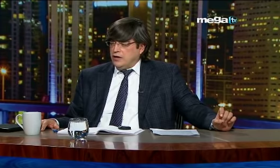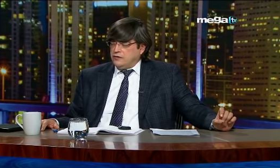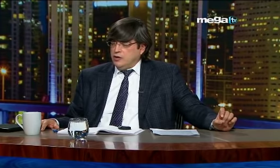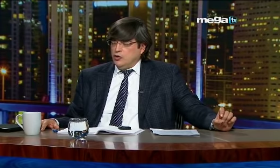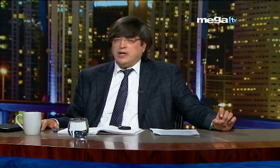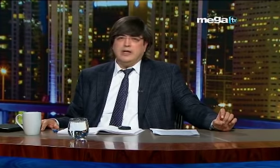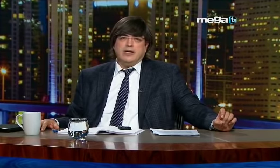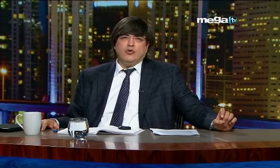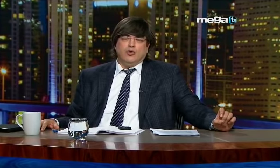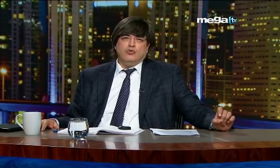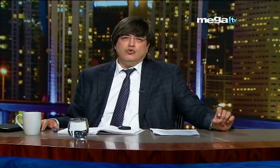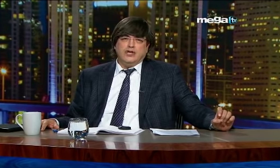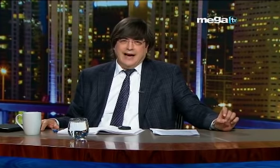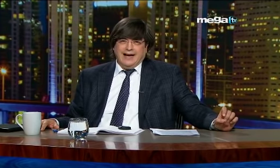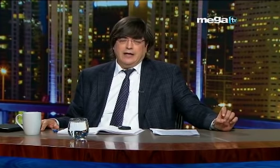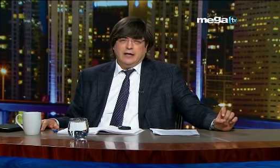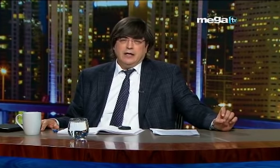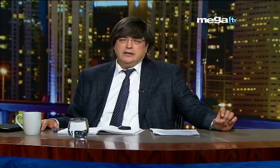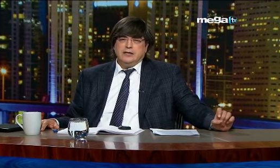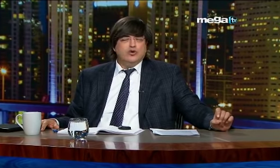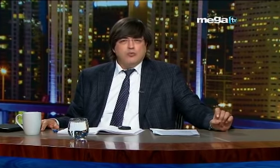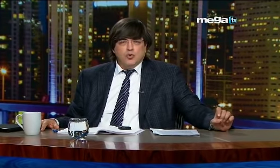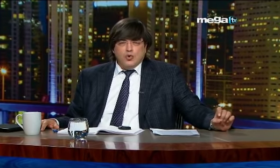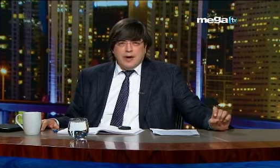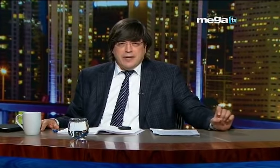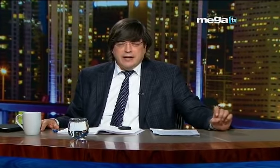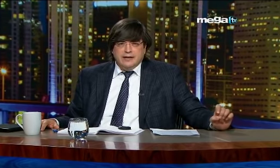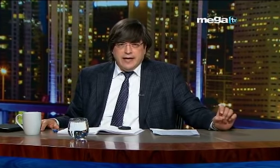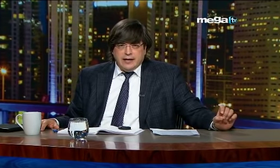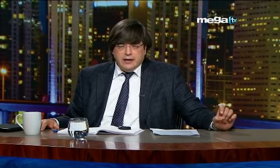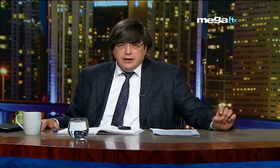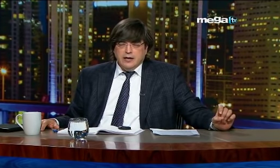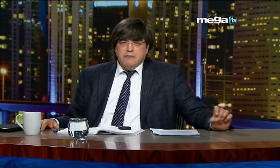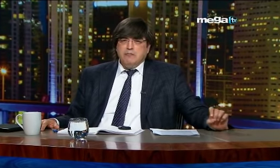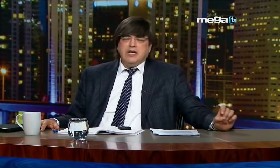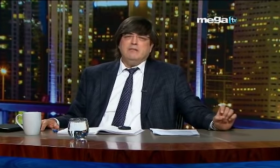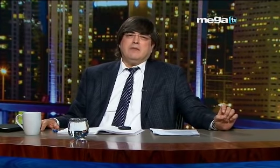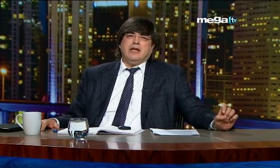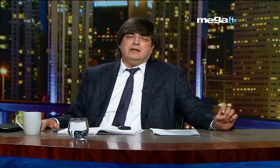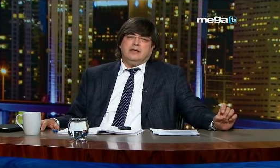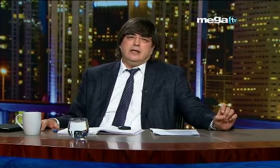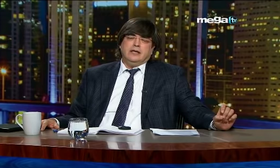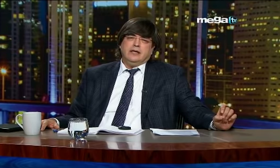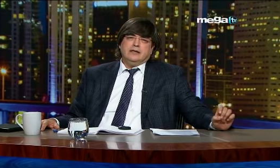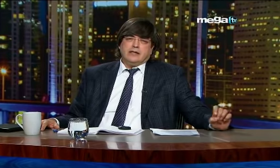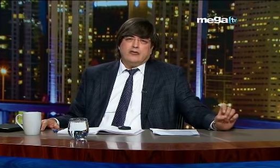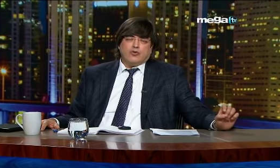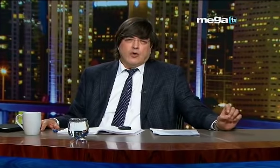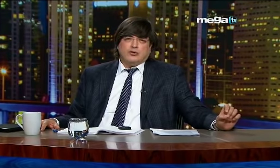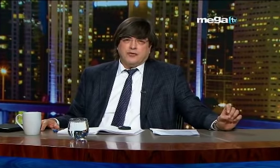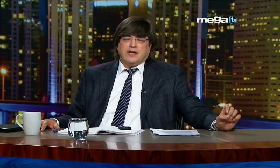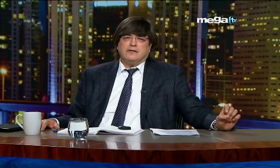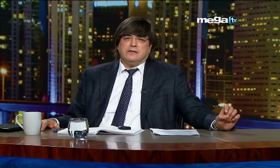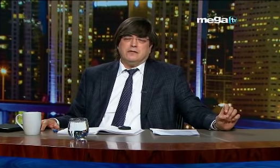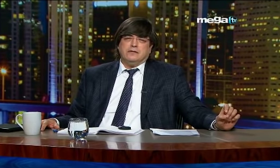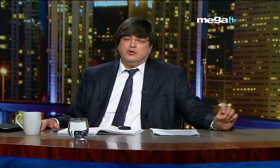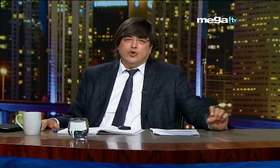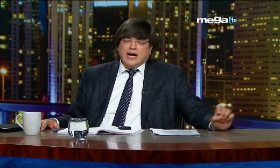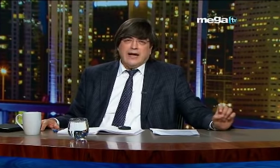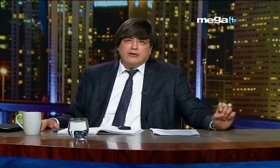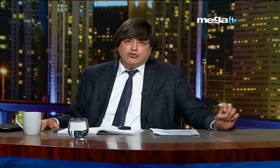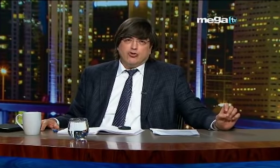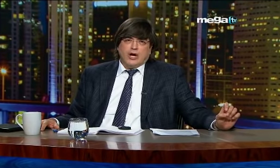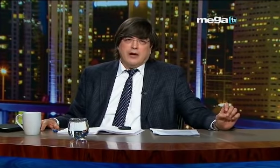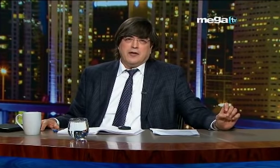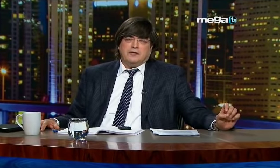Moreno haciendo el ridículo mundial. No pudo aprender mínimamente tres o cuatro frases. No